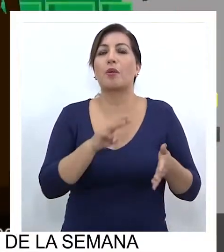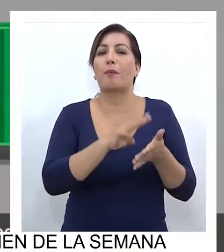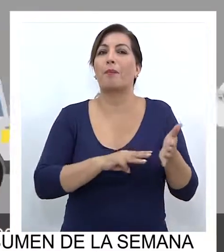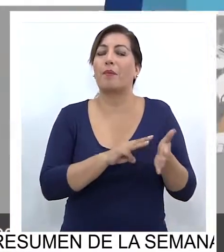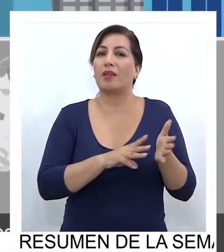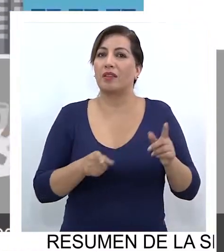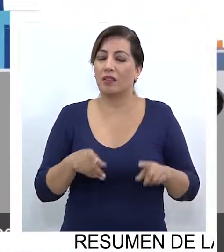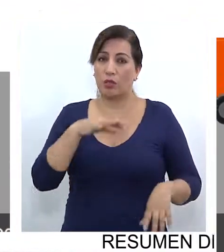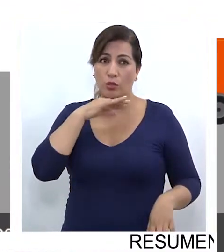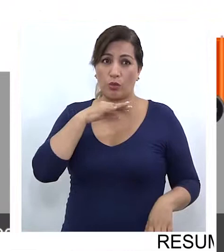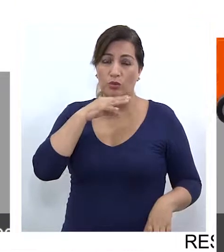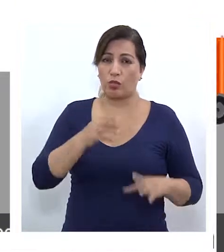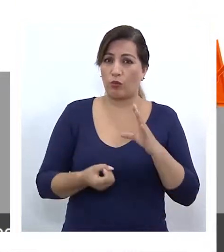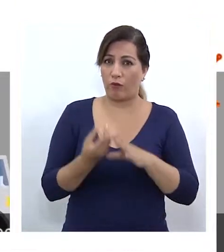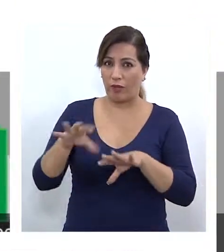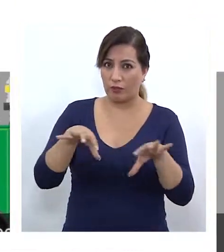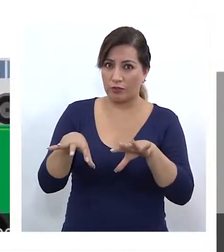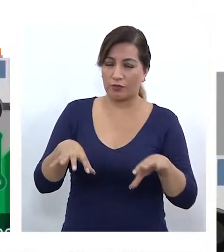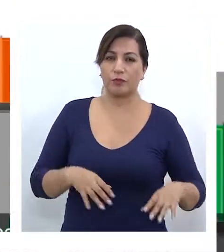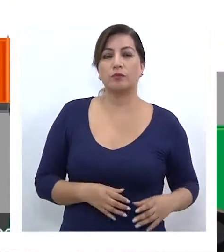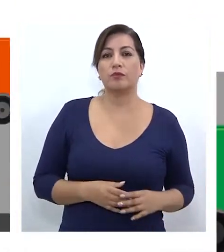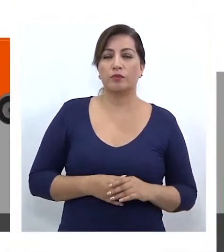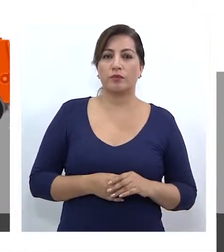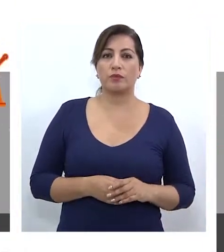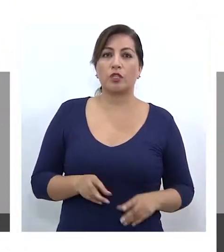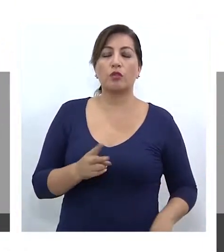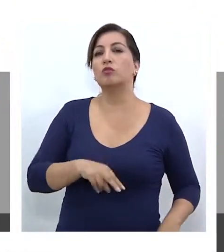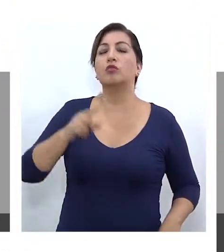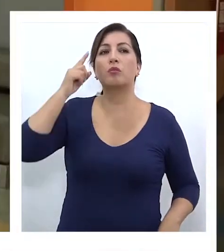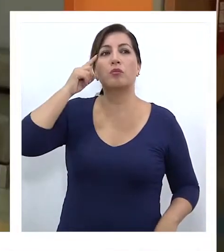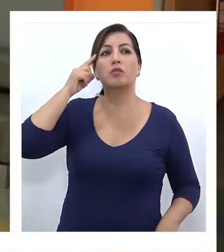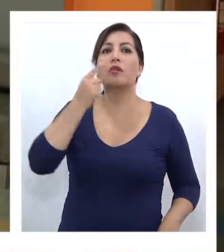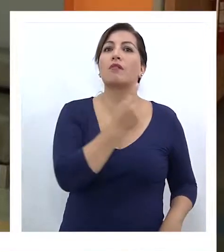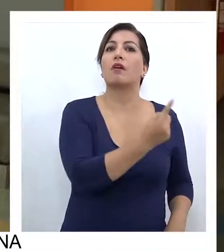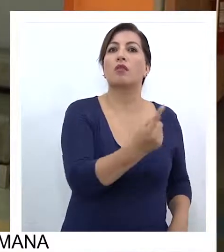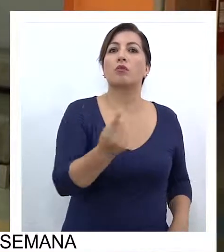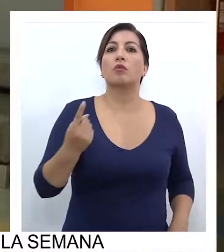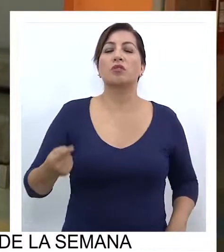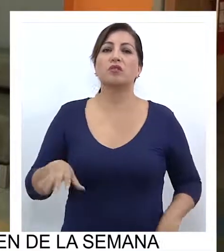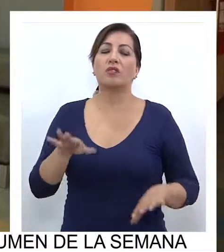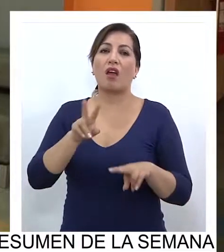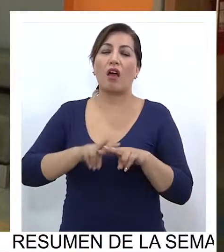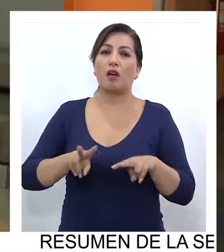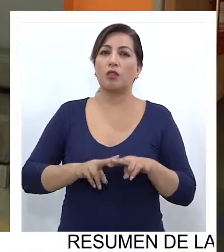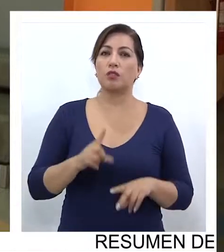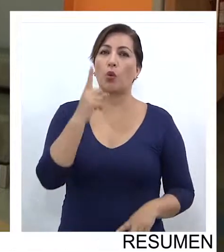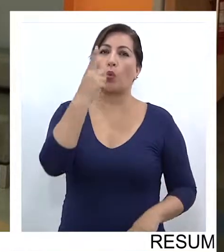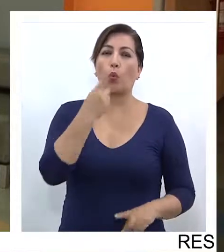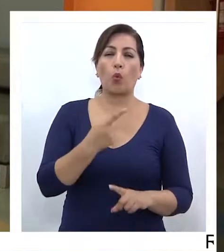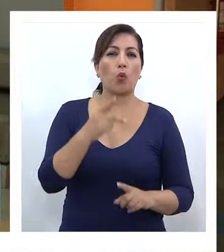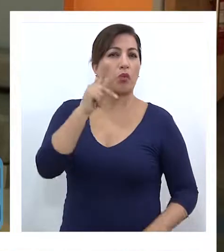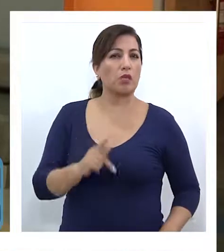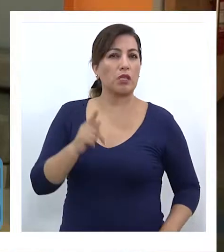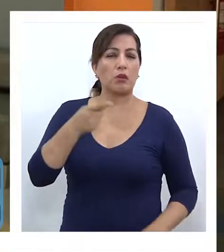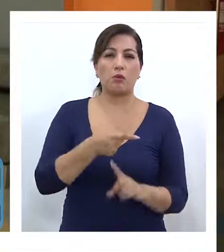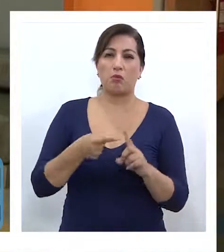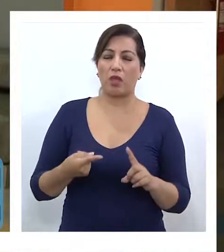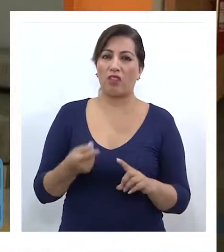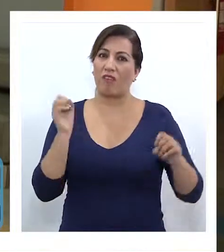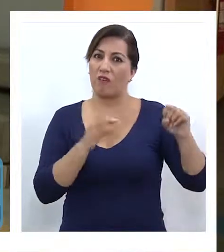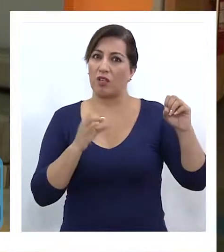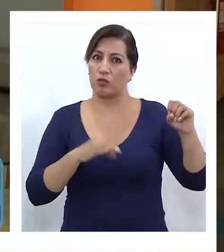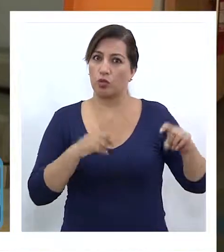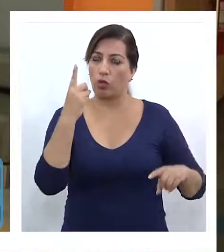materia prima que genere nuevos productos. Consideramos que cada persona genera alrededor de un kilo y medio de basura al día